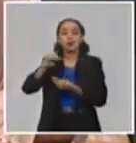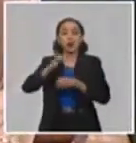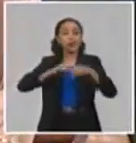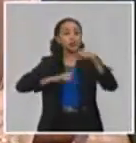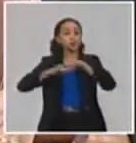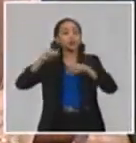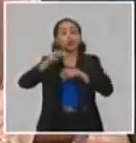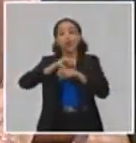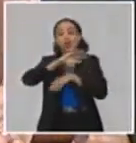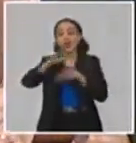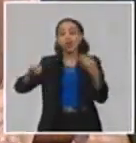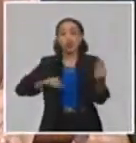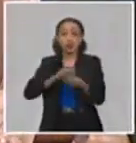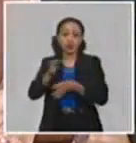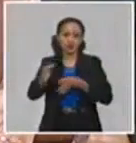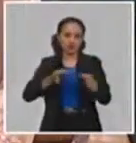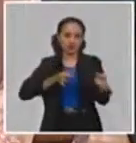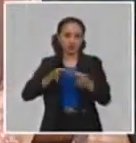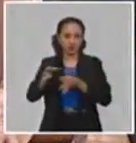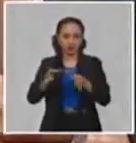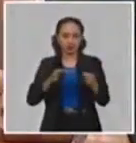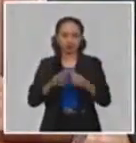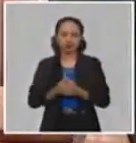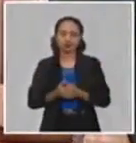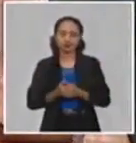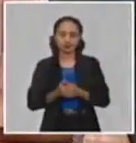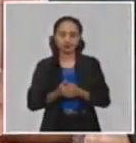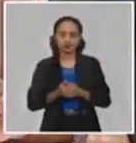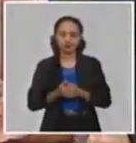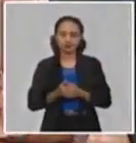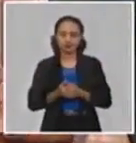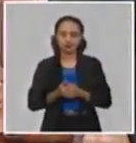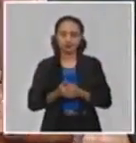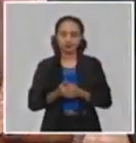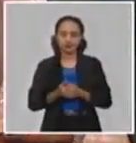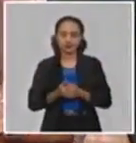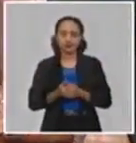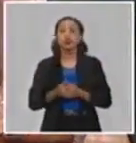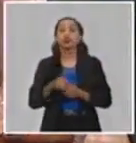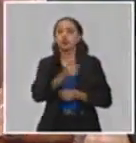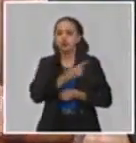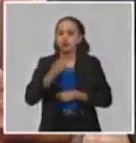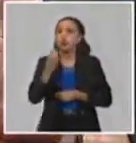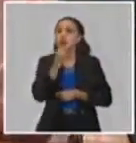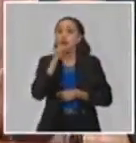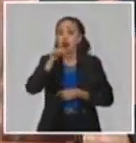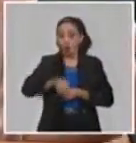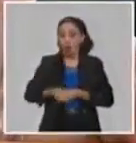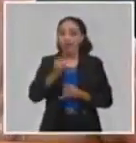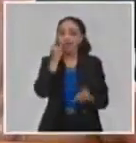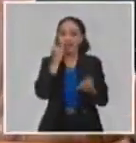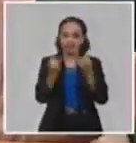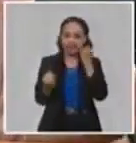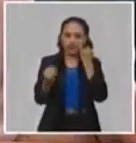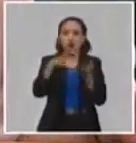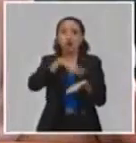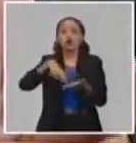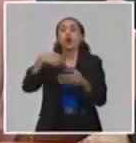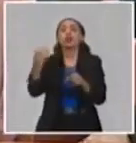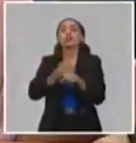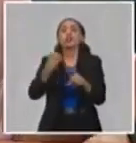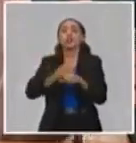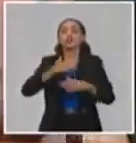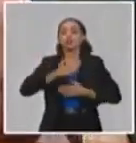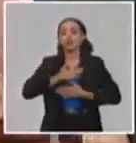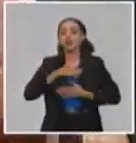manual de identidad e imagen corporativa, que va a permitir identificar las entidades estatales, pero también va a permitir identificar las formas